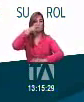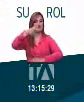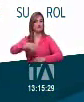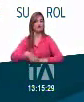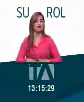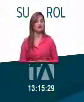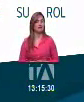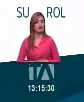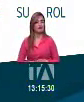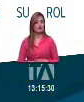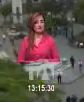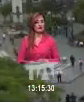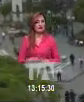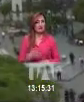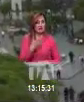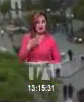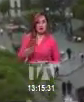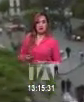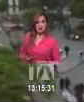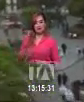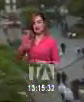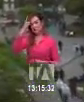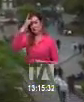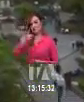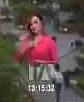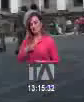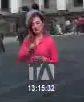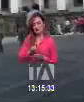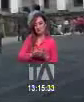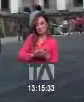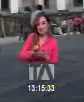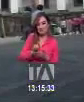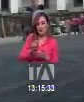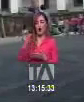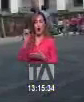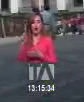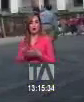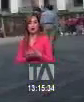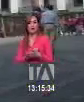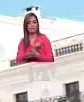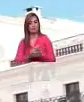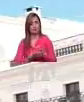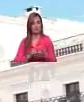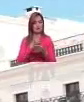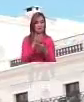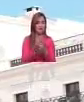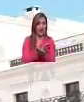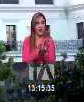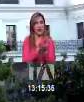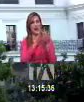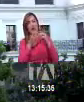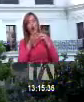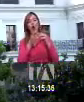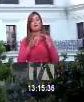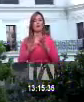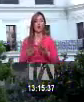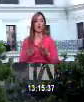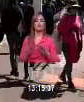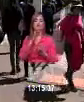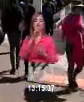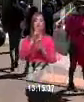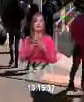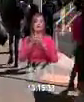fiscalizador. Ahora está en manos del Ejecutivo para su veto o sanción. No será una propuesta revolucionaria, pero sí el intento por dar un